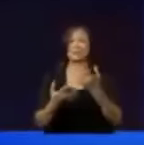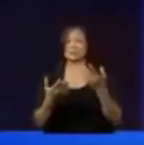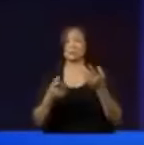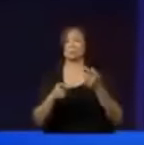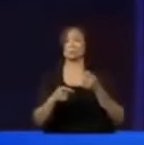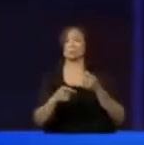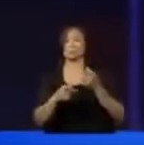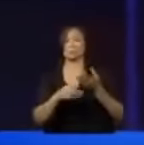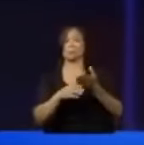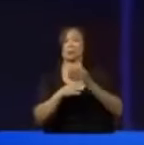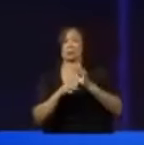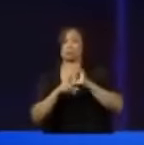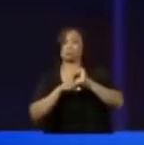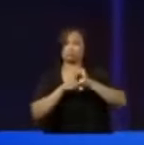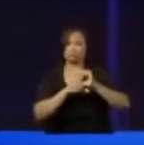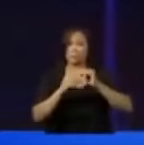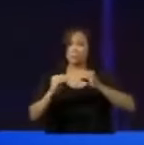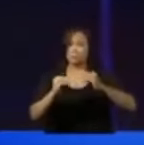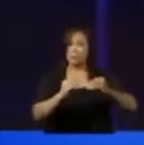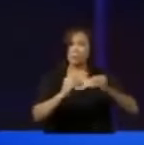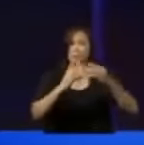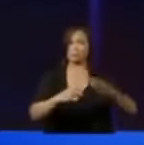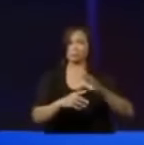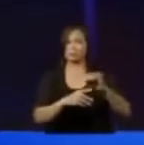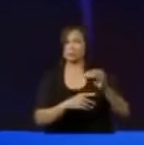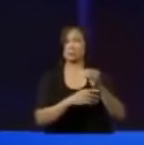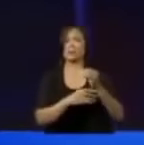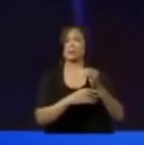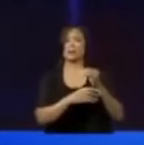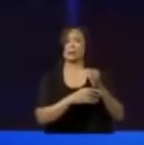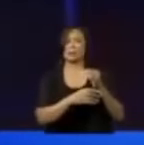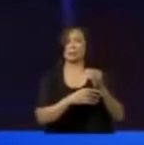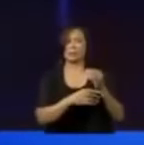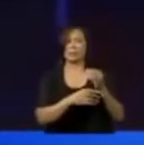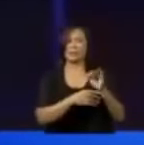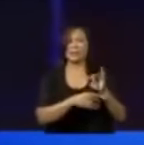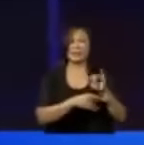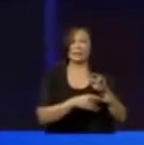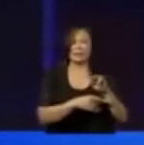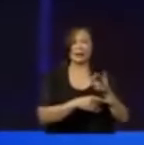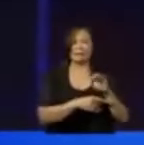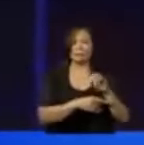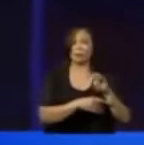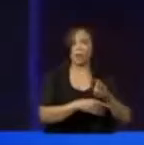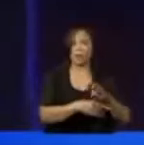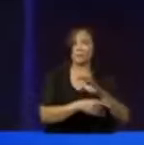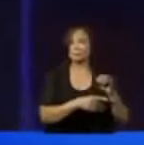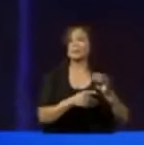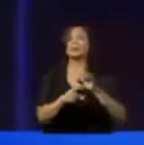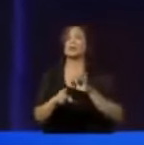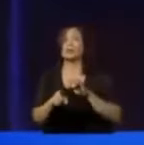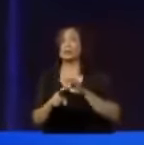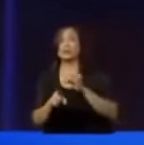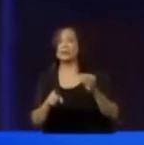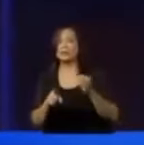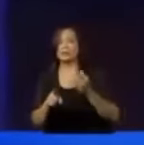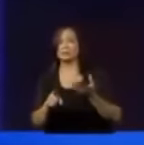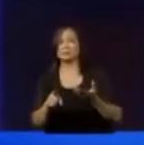hablado aquí también. Mejor entrenamiento para los profesores. A través del Instituto Nacional de Formación a los académicos y